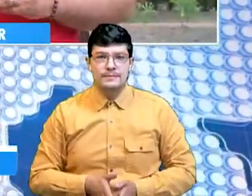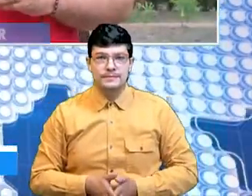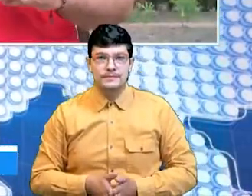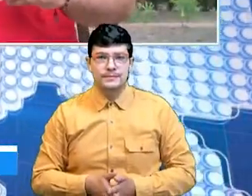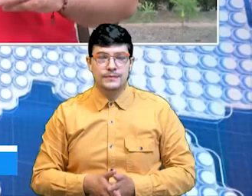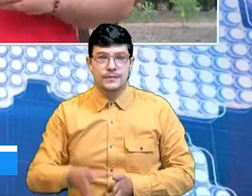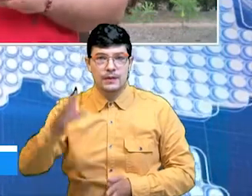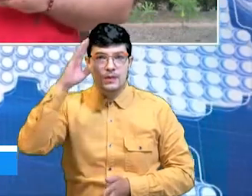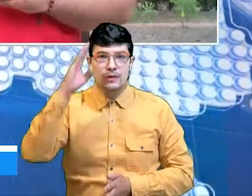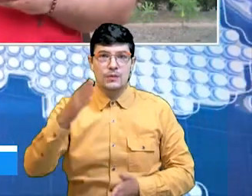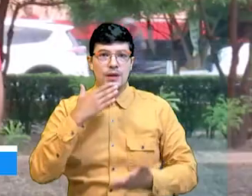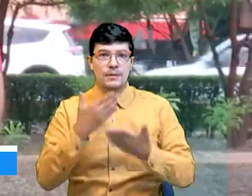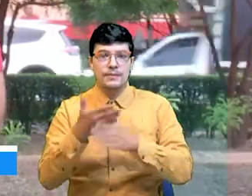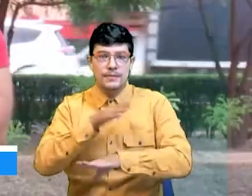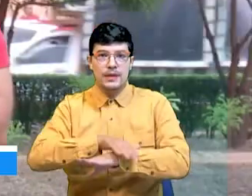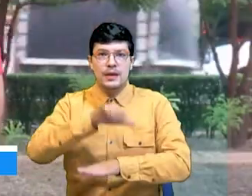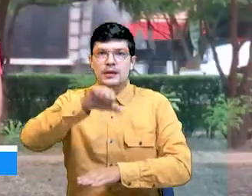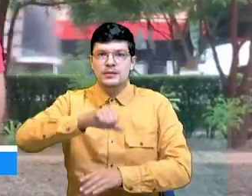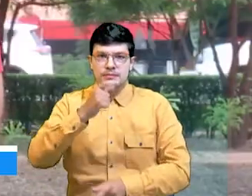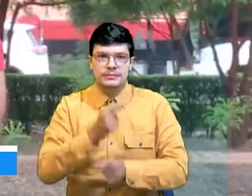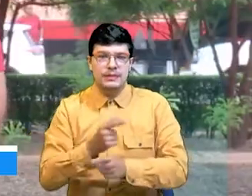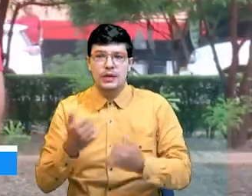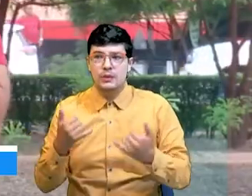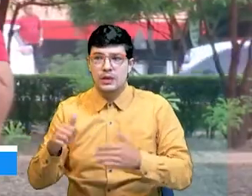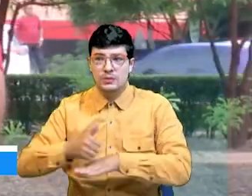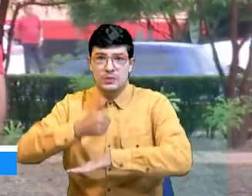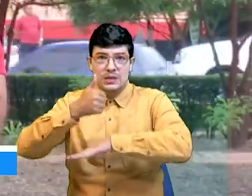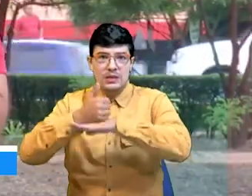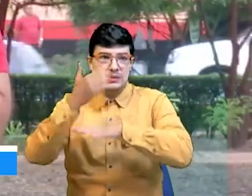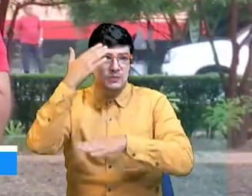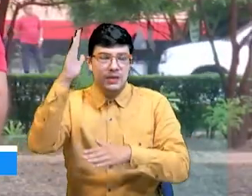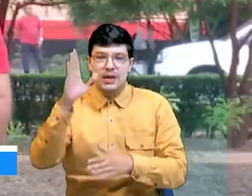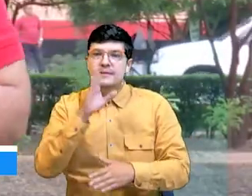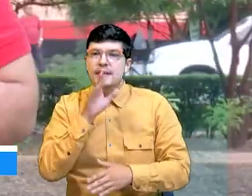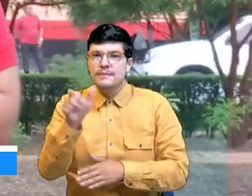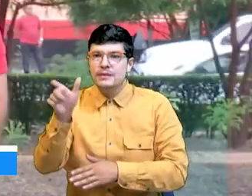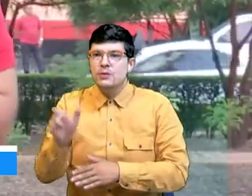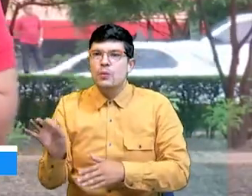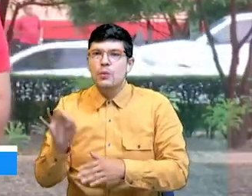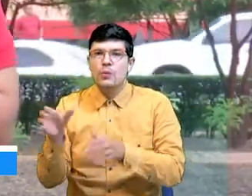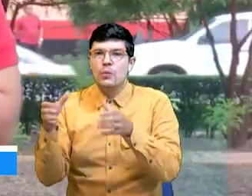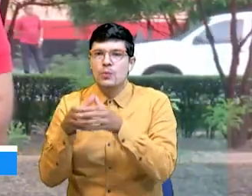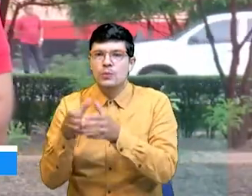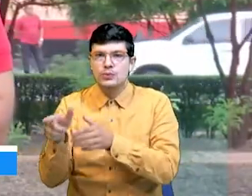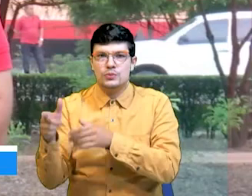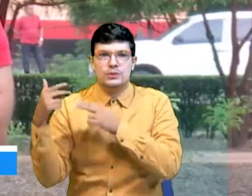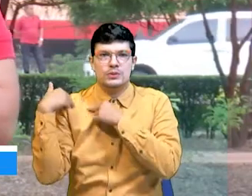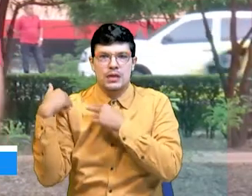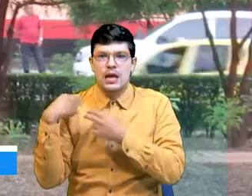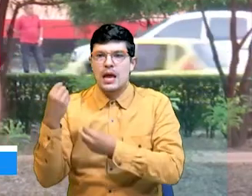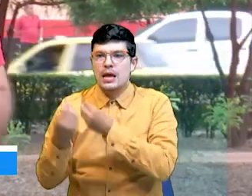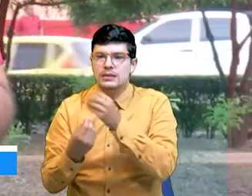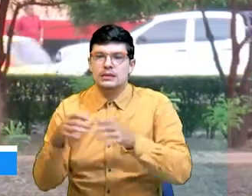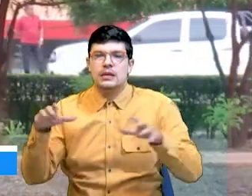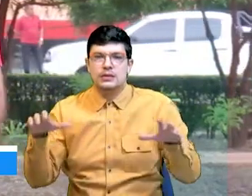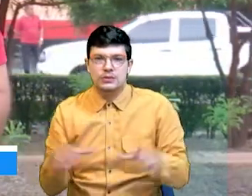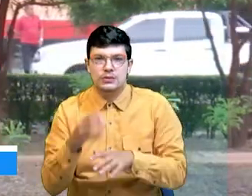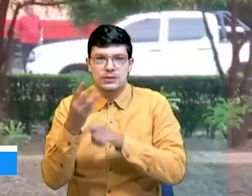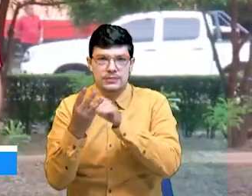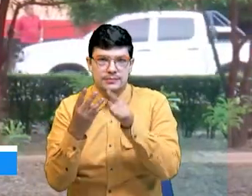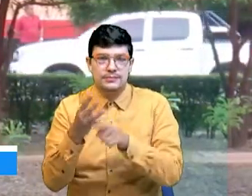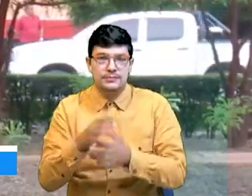Hola, muy buenas tardes. Pues las autoridades aún no tienen quiénes serían el grupo que habría cometido estos tres